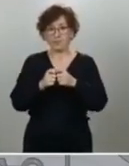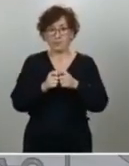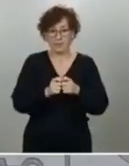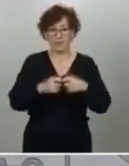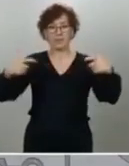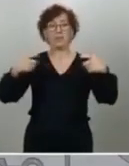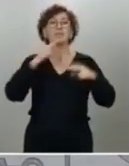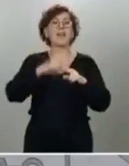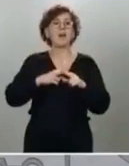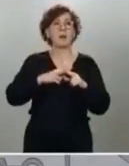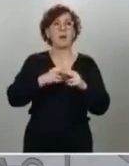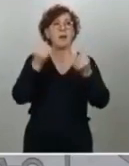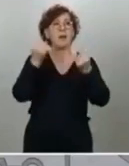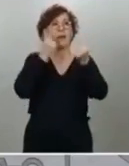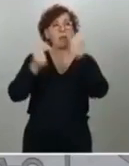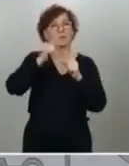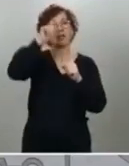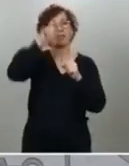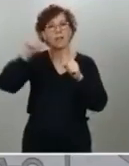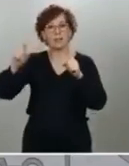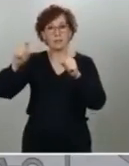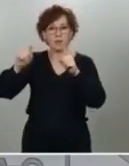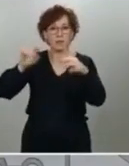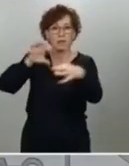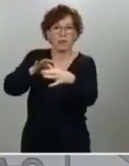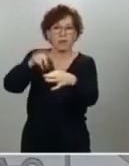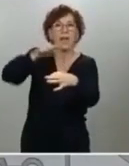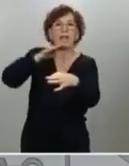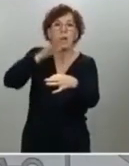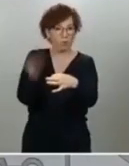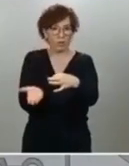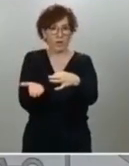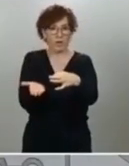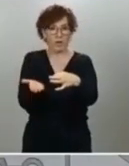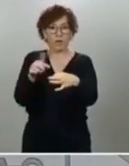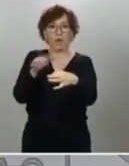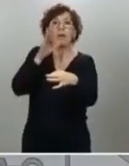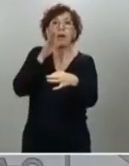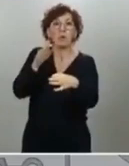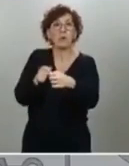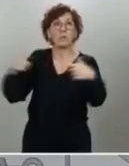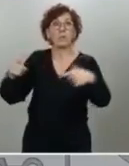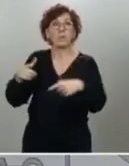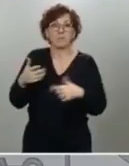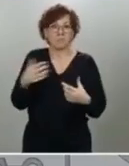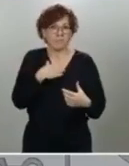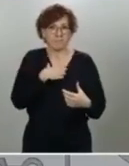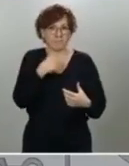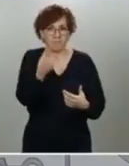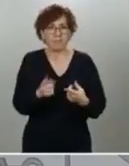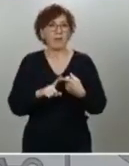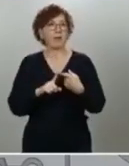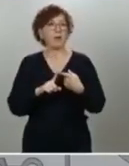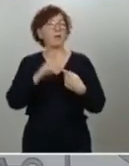luego que asociar a una causa y no podemos decir a qué se deben esos incrementos. No sabemos si se deben a un accidente de